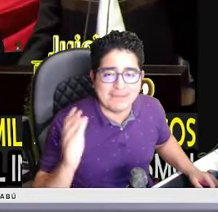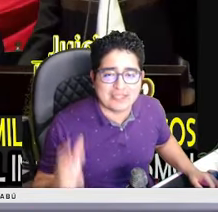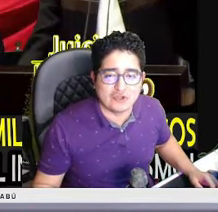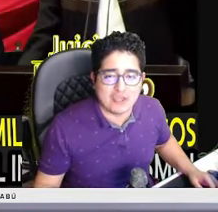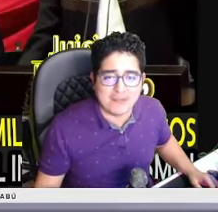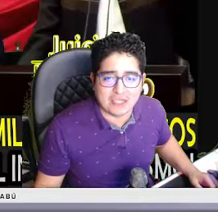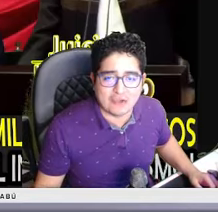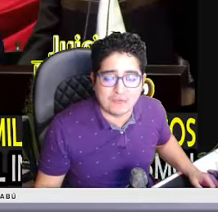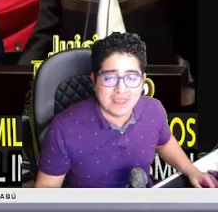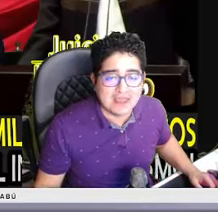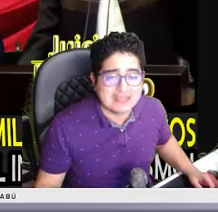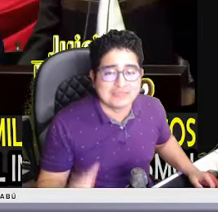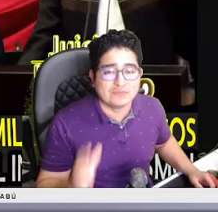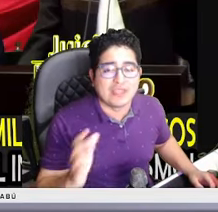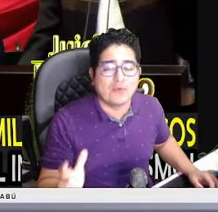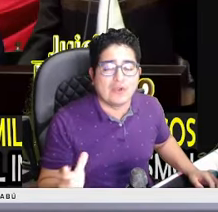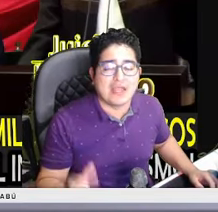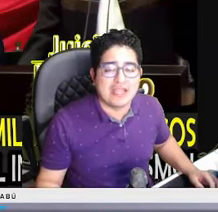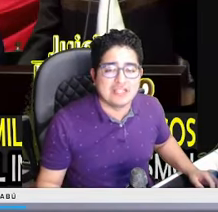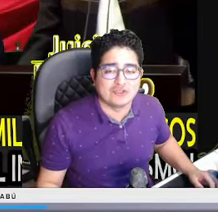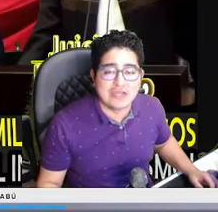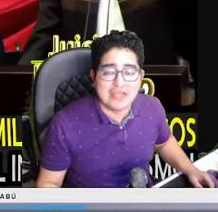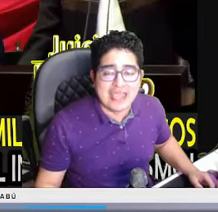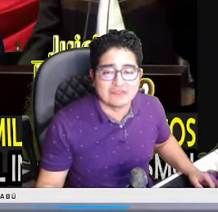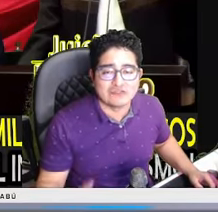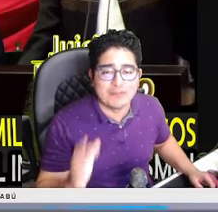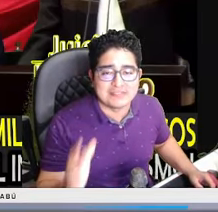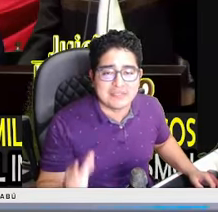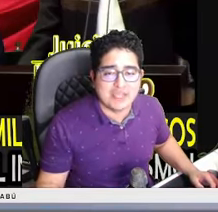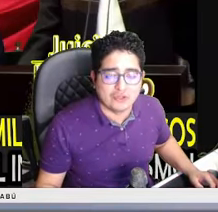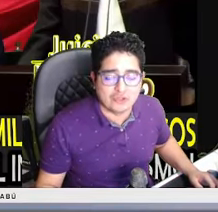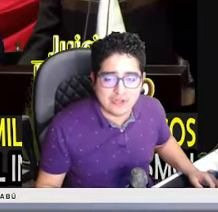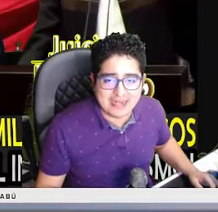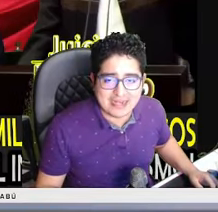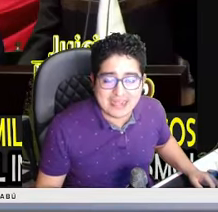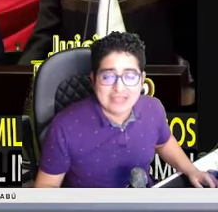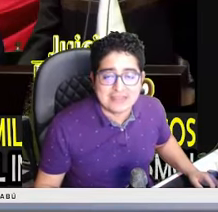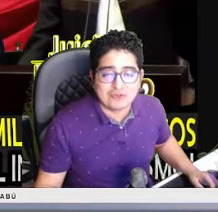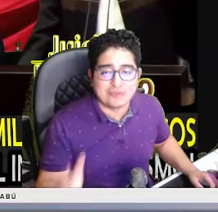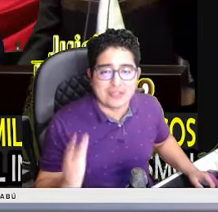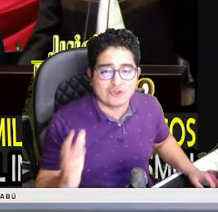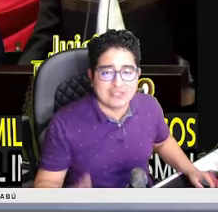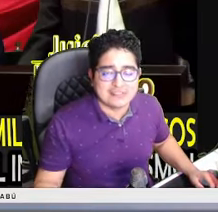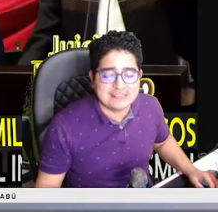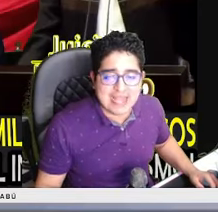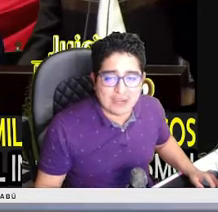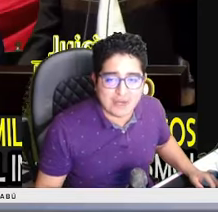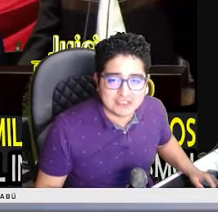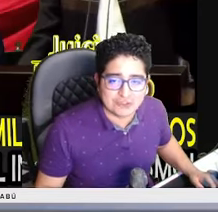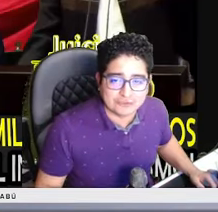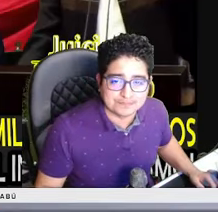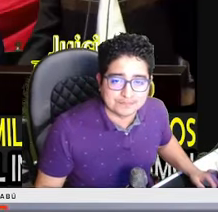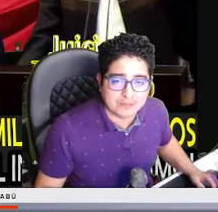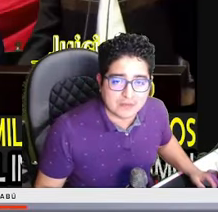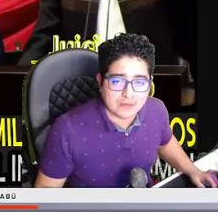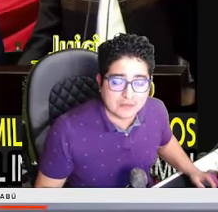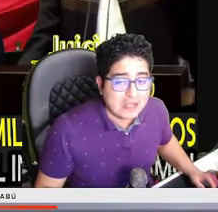gran inversión en México. Está muy equivocado, Lencho. Eso es un pensamiento neoliberal de tus patrones de la